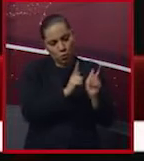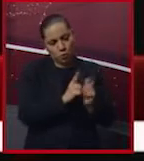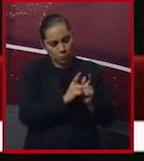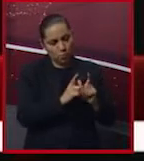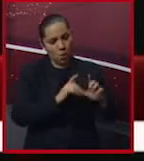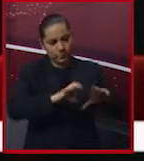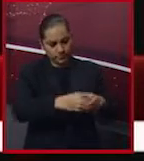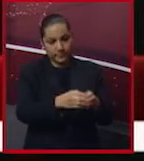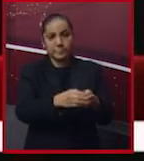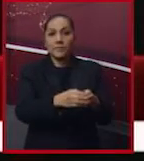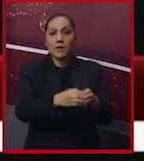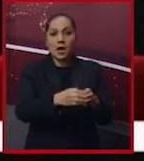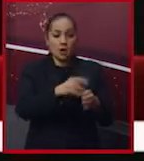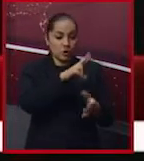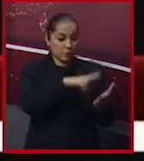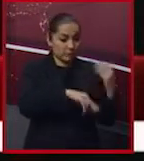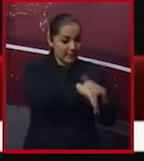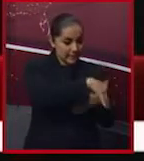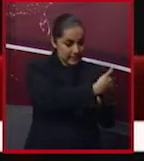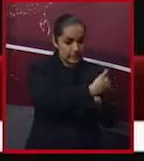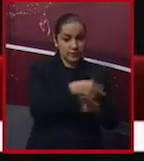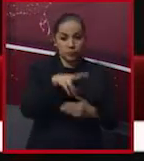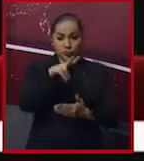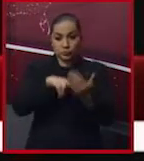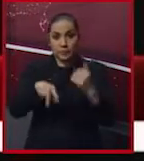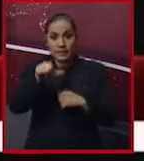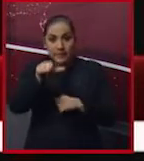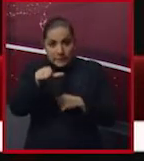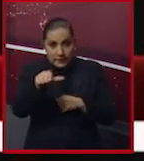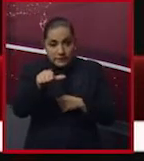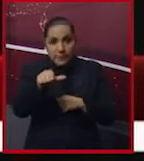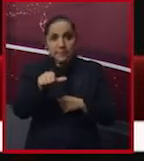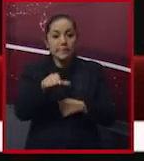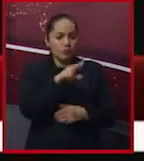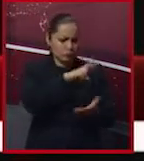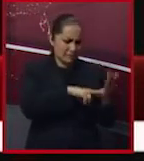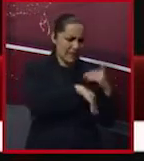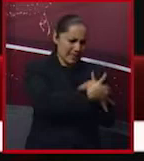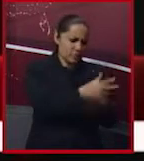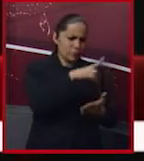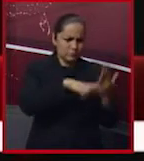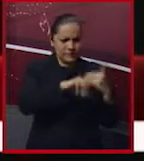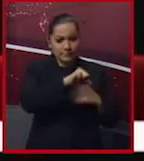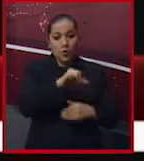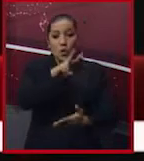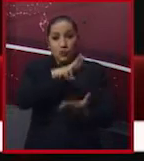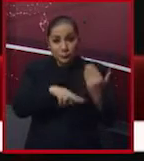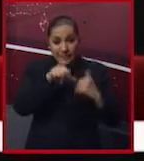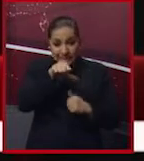2018, que el año del 2017 se celebró el primer centenario de la